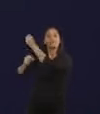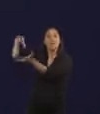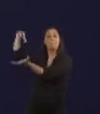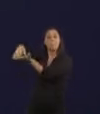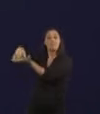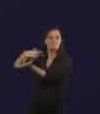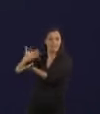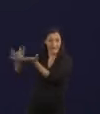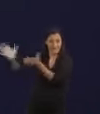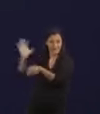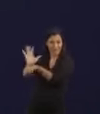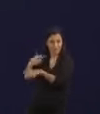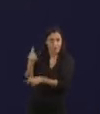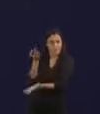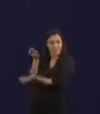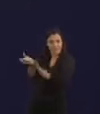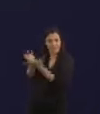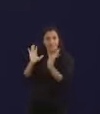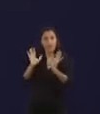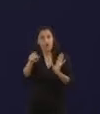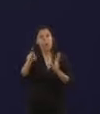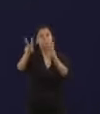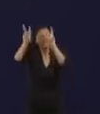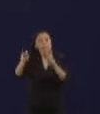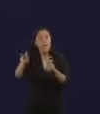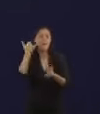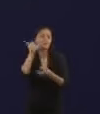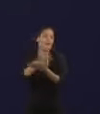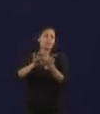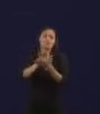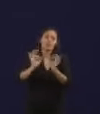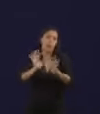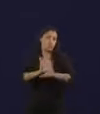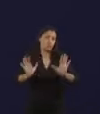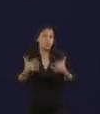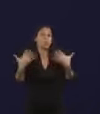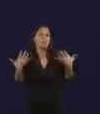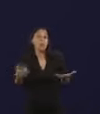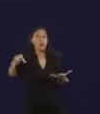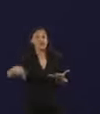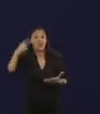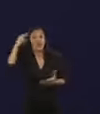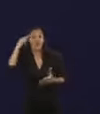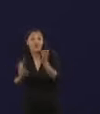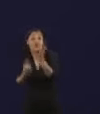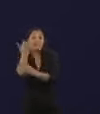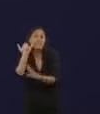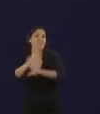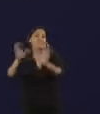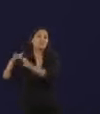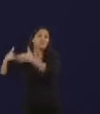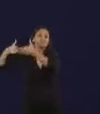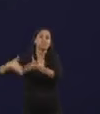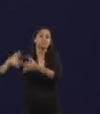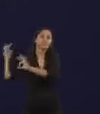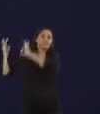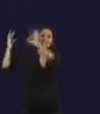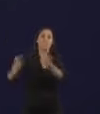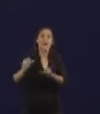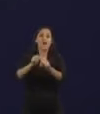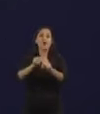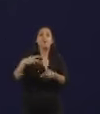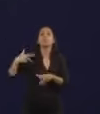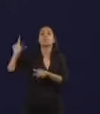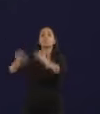crédito tema Que obviamente se terminó solucionando y por eso hoy a las 9 de la mañana comenzó el la